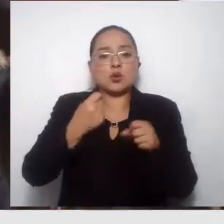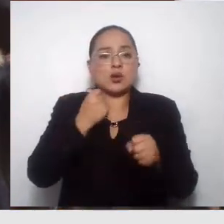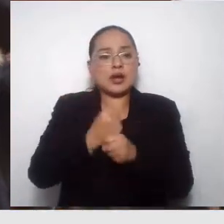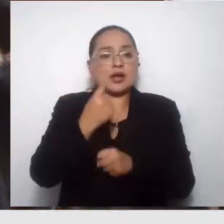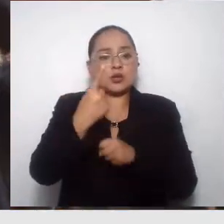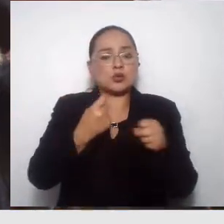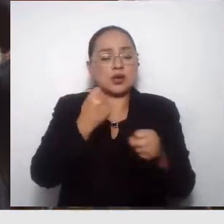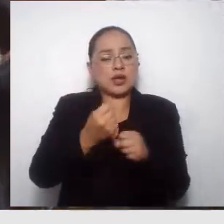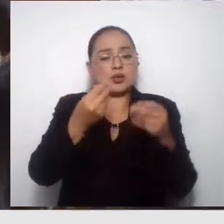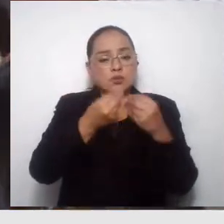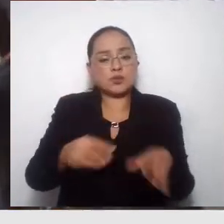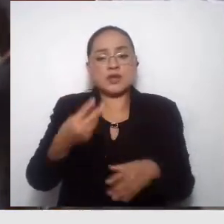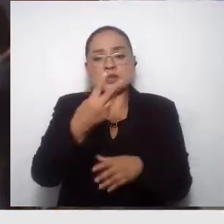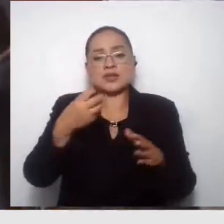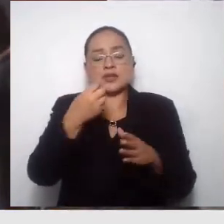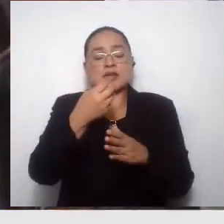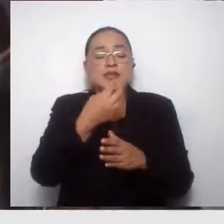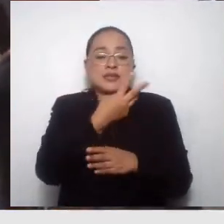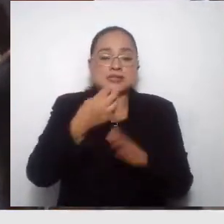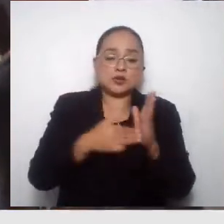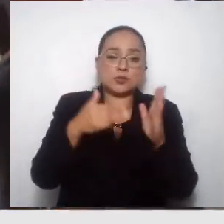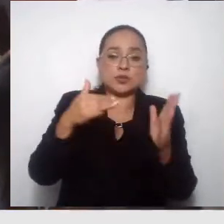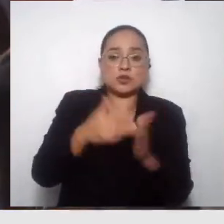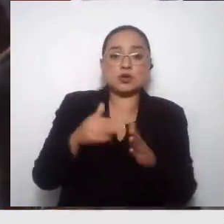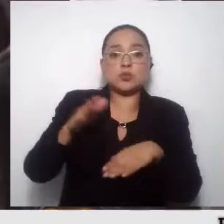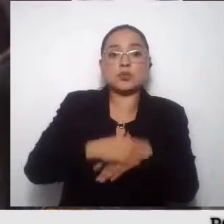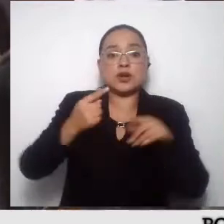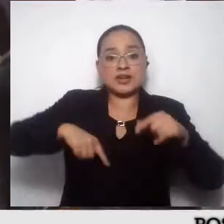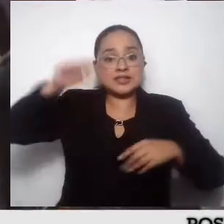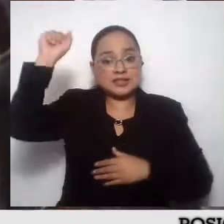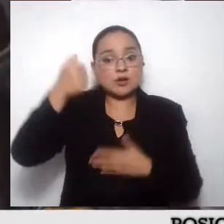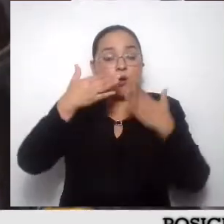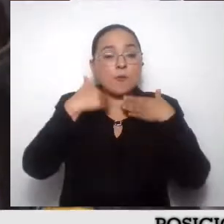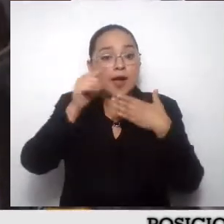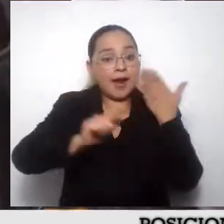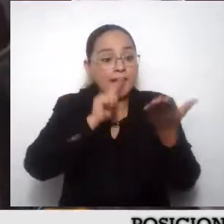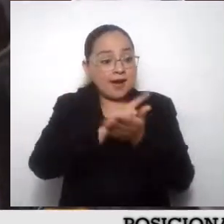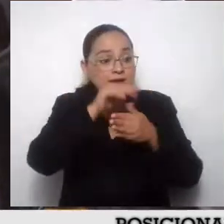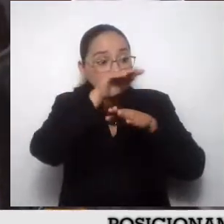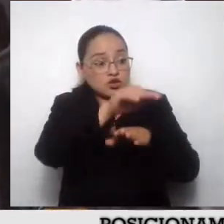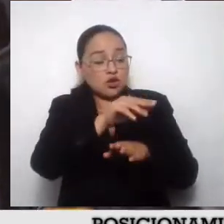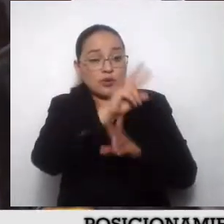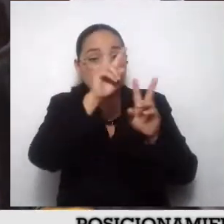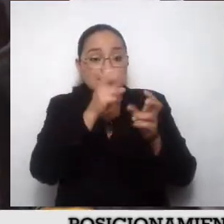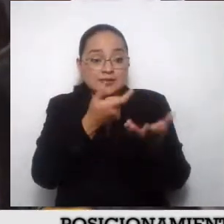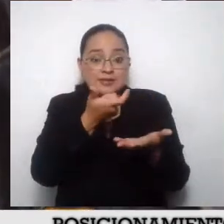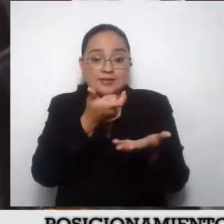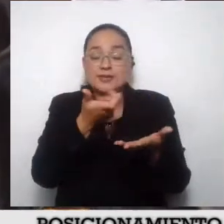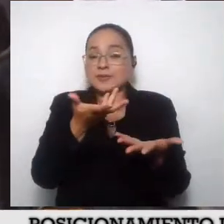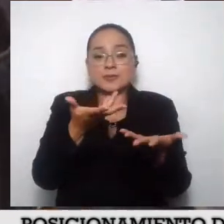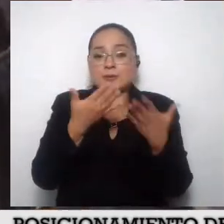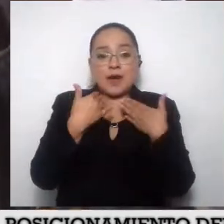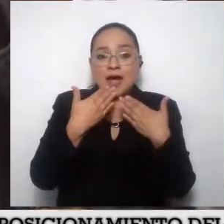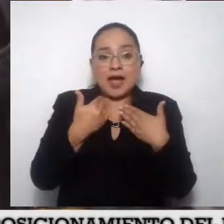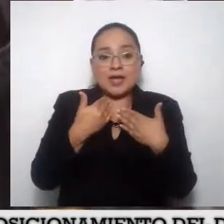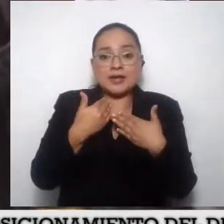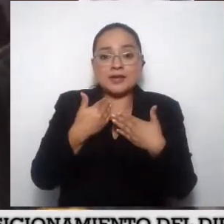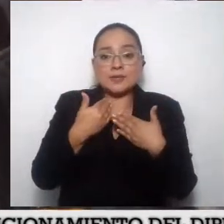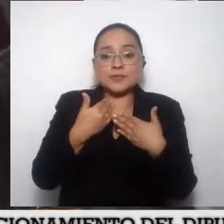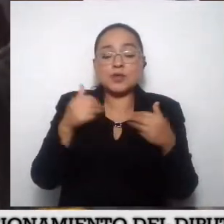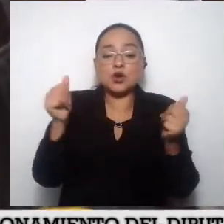existe legislación en el Estado en esta materia y que se deja de recibir por medio de